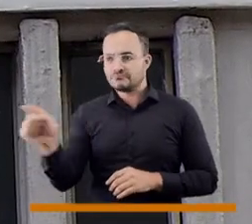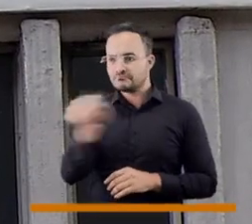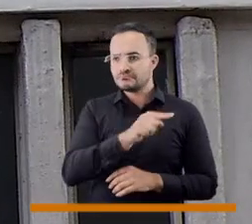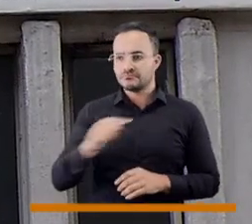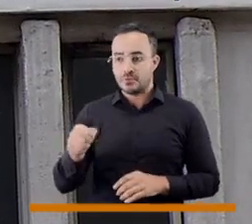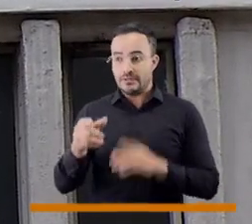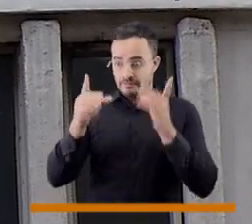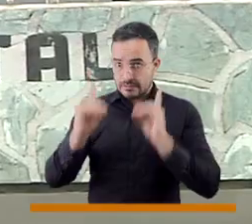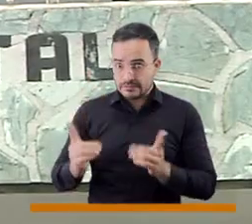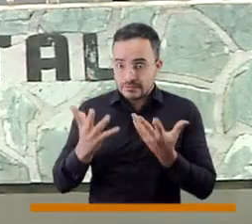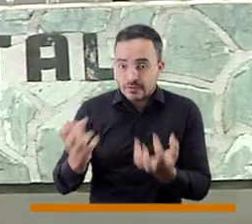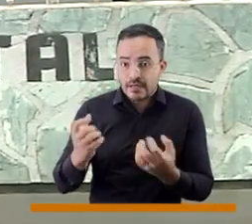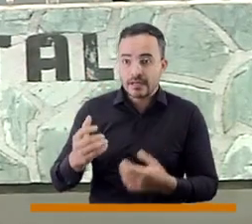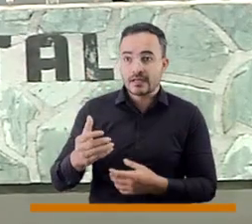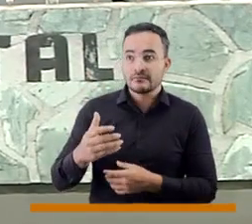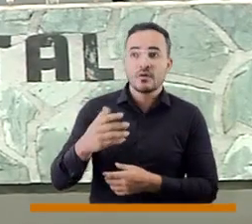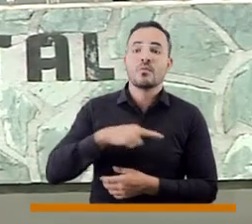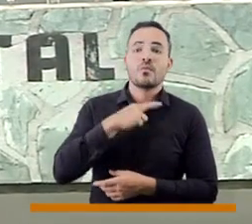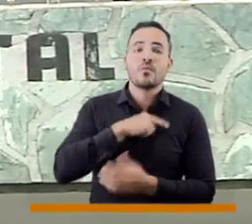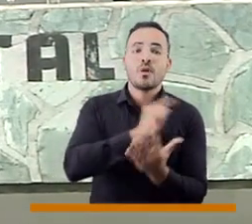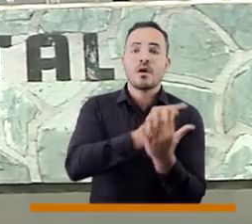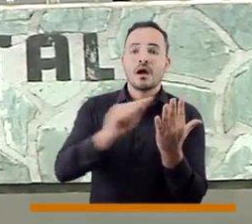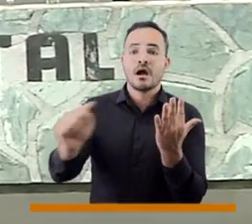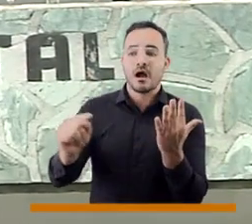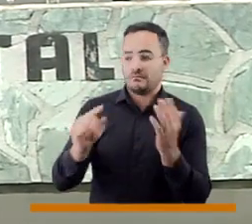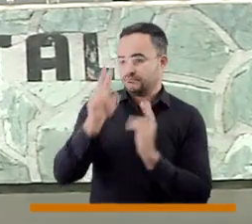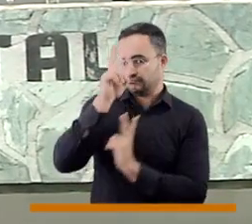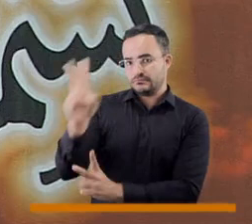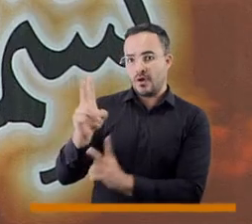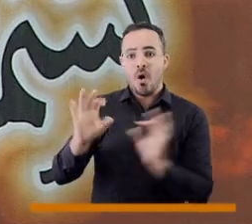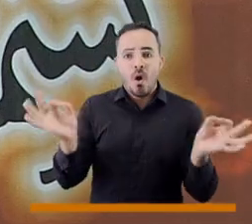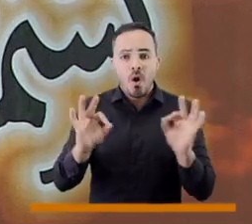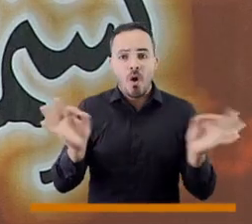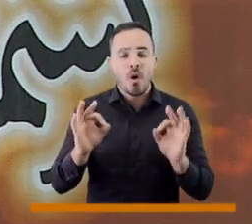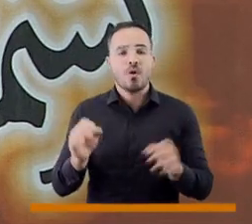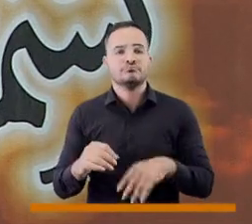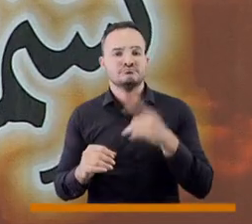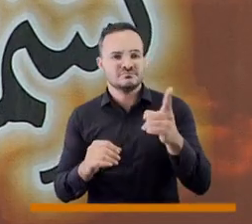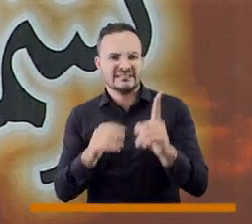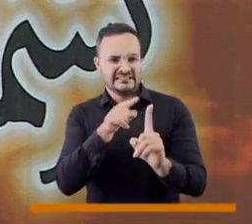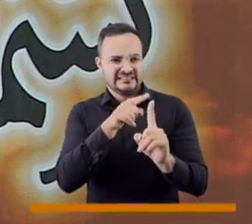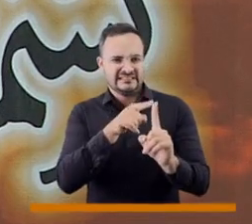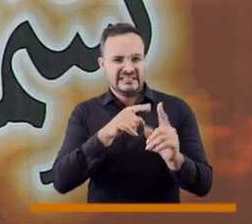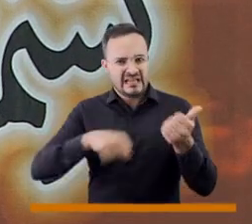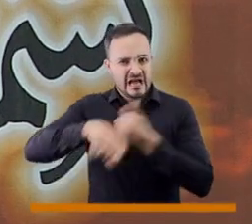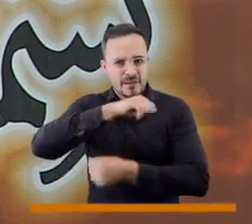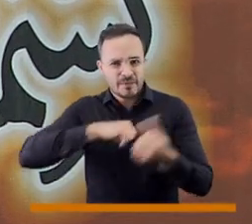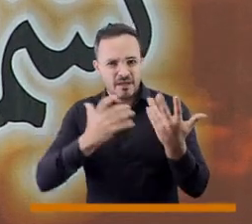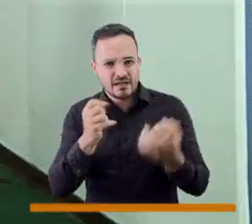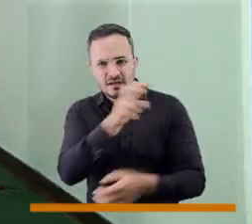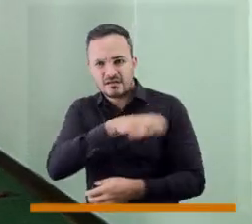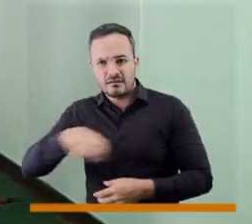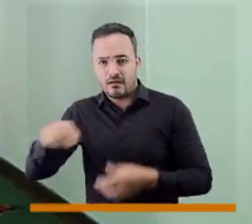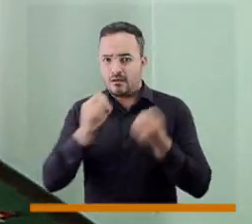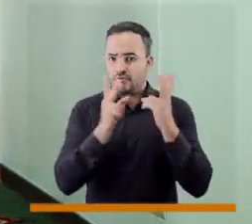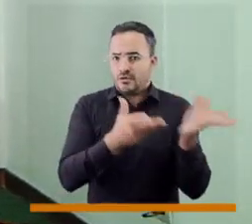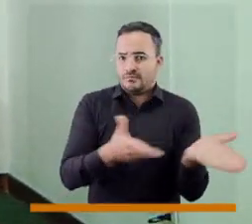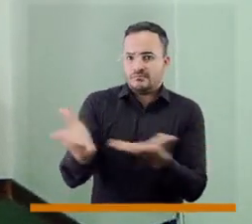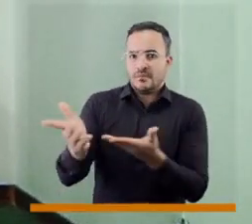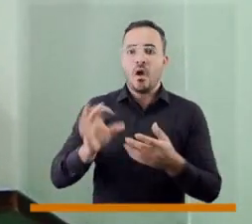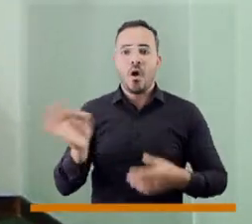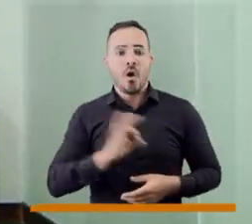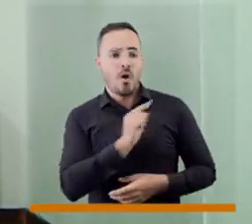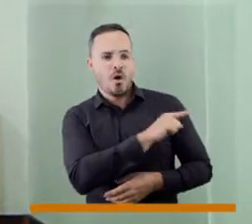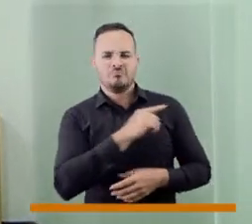humano tenga la opción de escoger una religión o incluso trasladarse a otra en la cual se sienta cómodo y donde esa